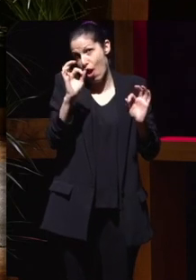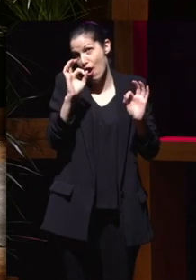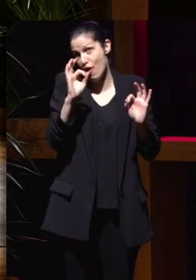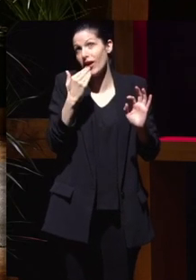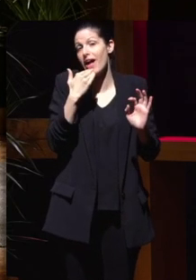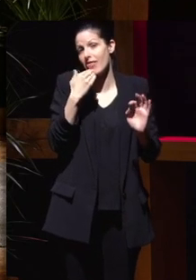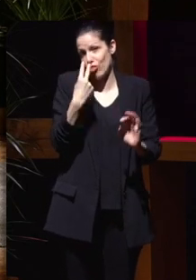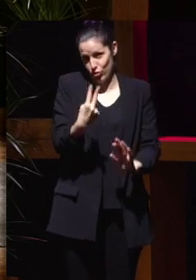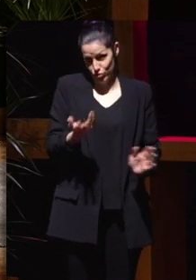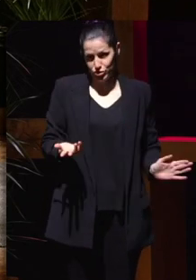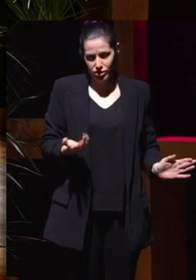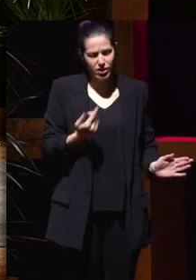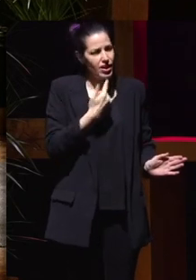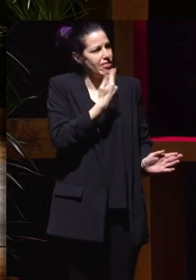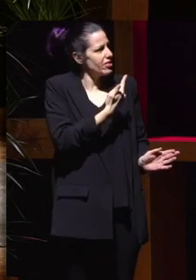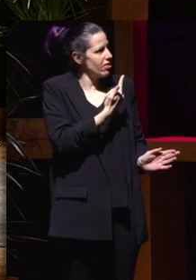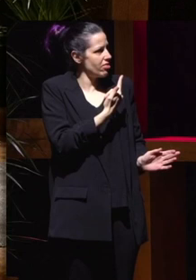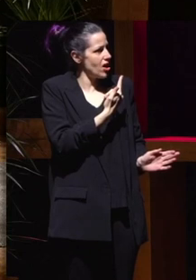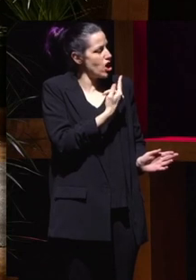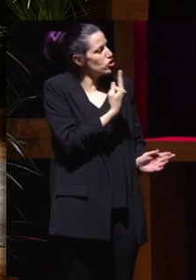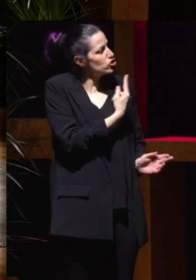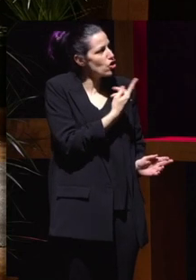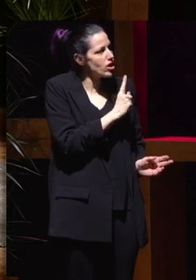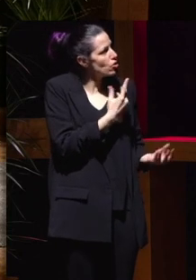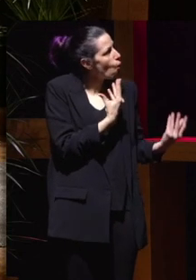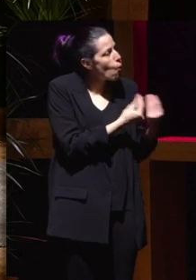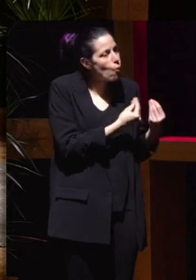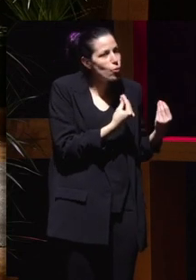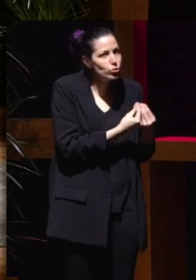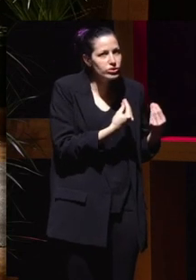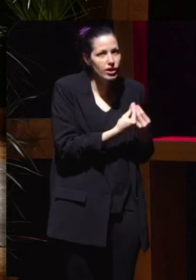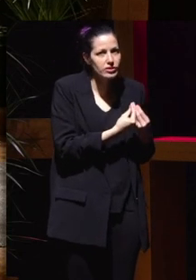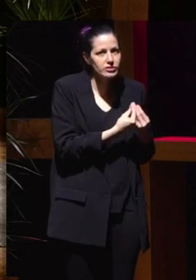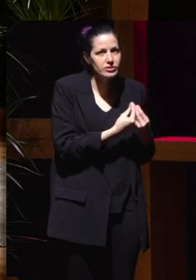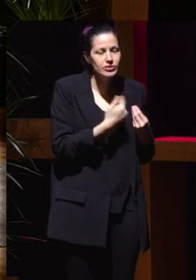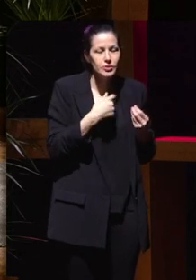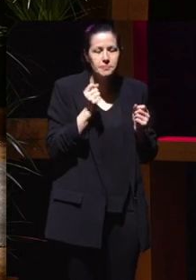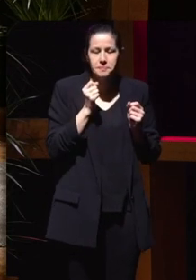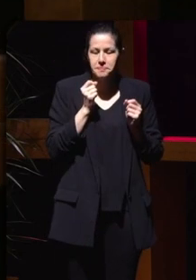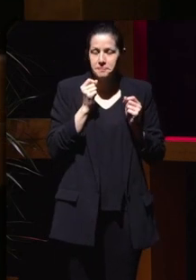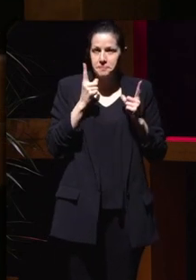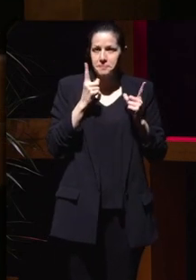de 2 años no estamos solas estamos juntas y para mí